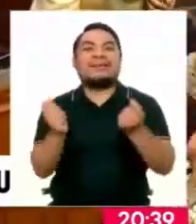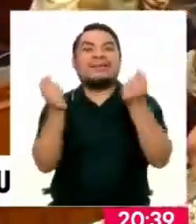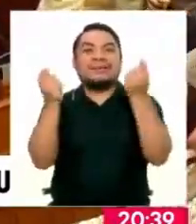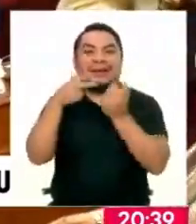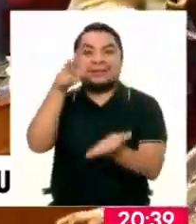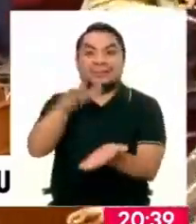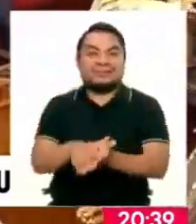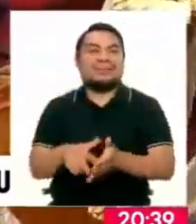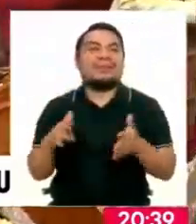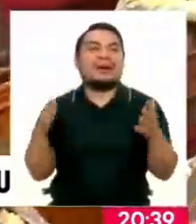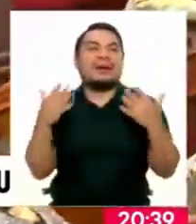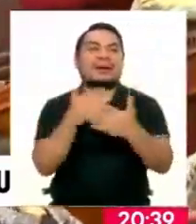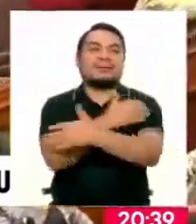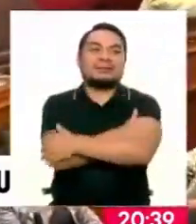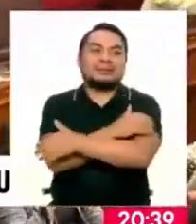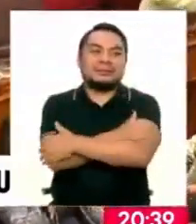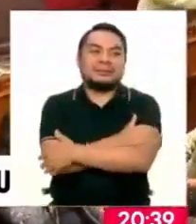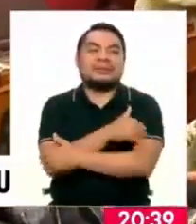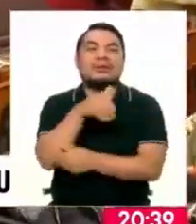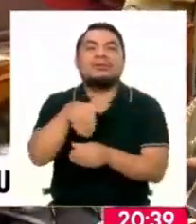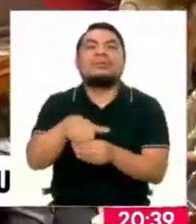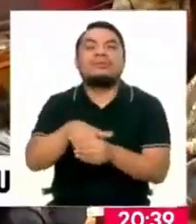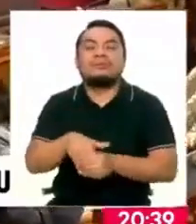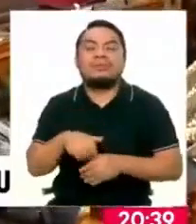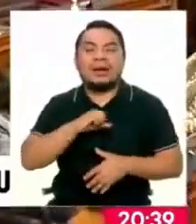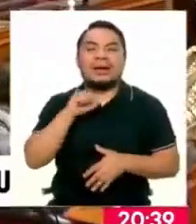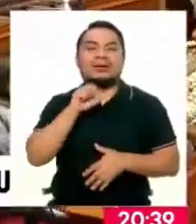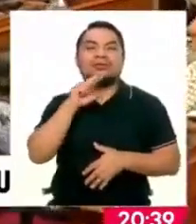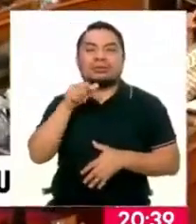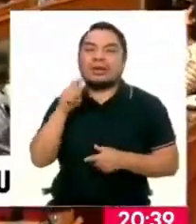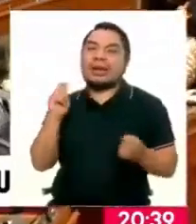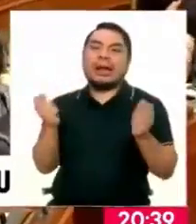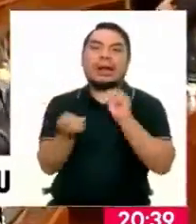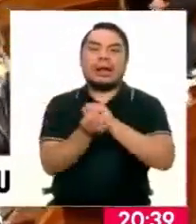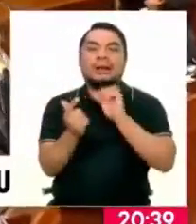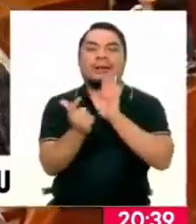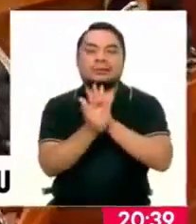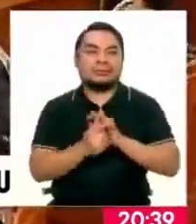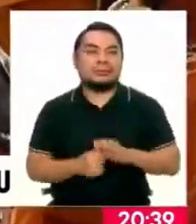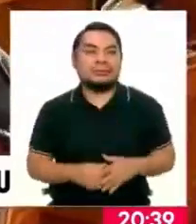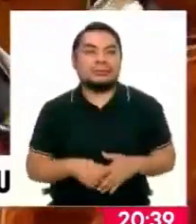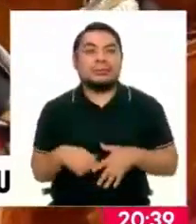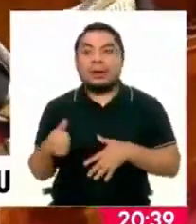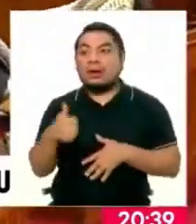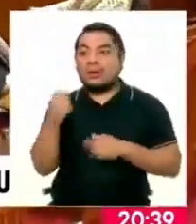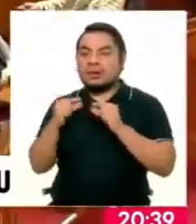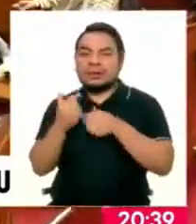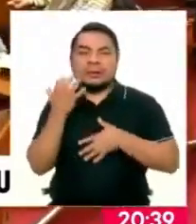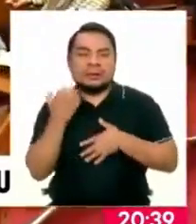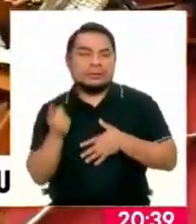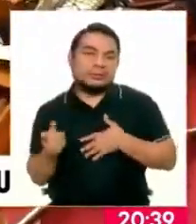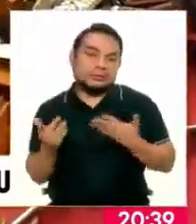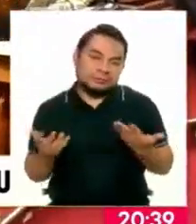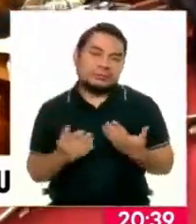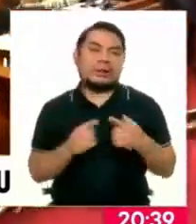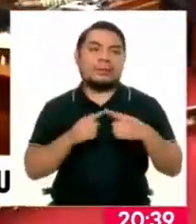celebran esta votación, pero lo que también otro grupo entiende es que